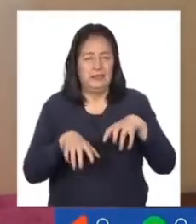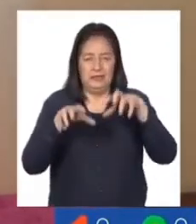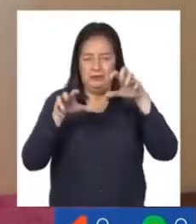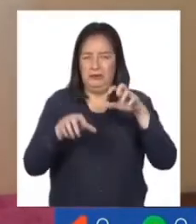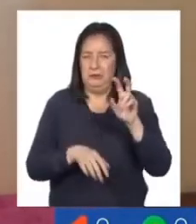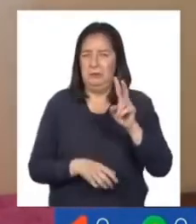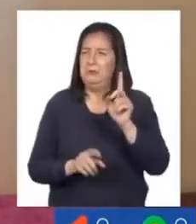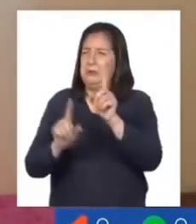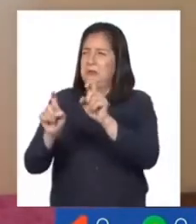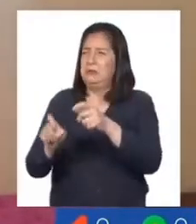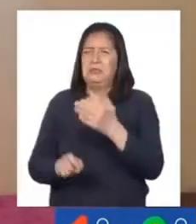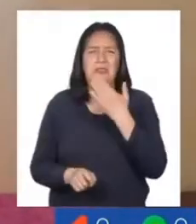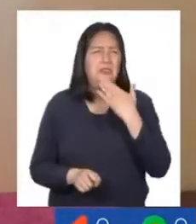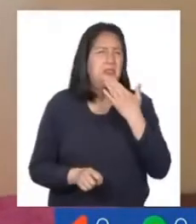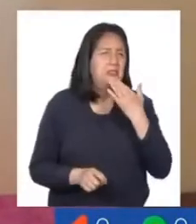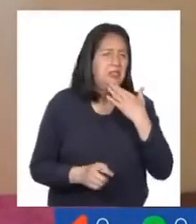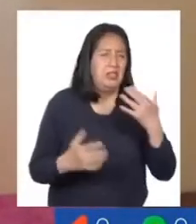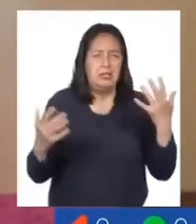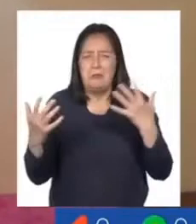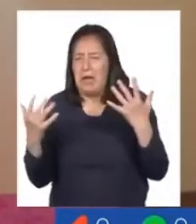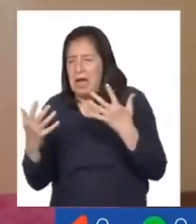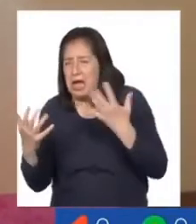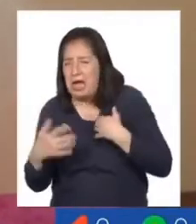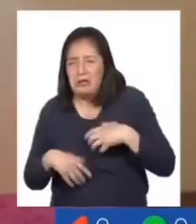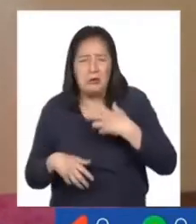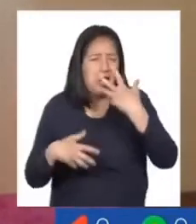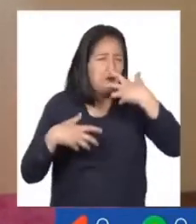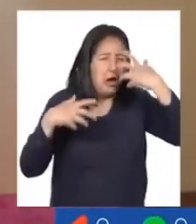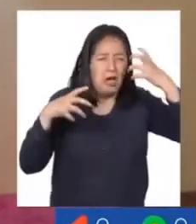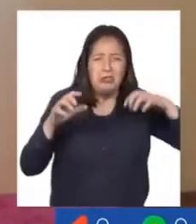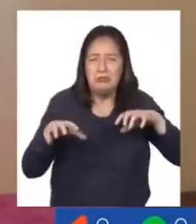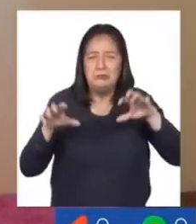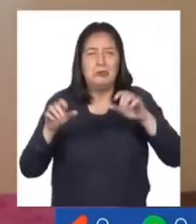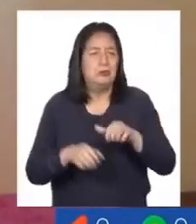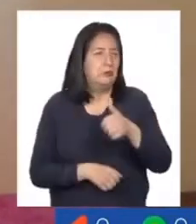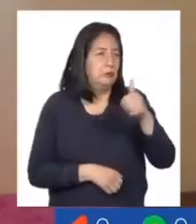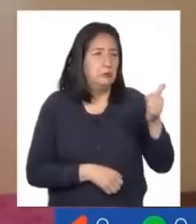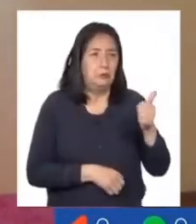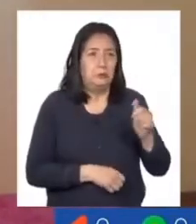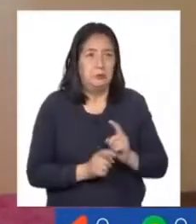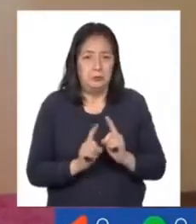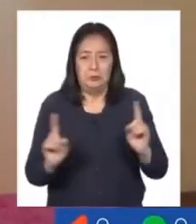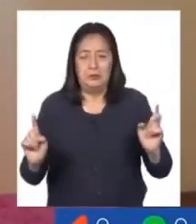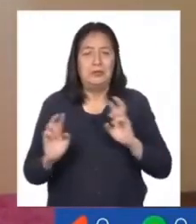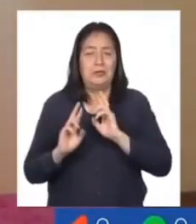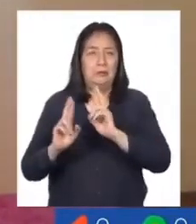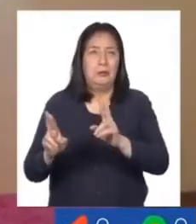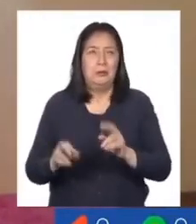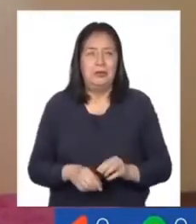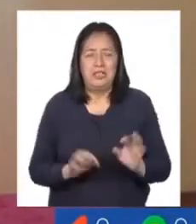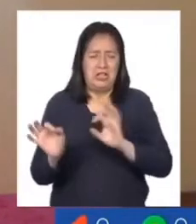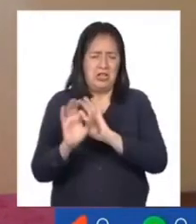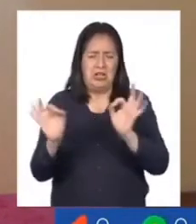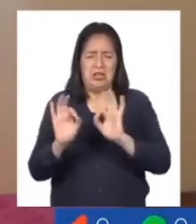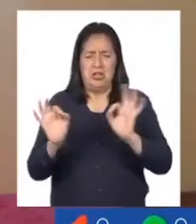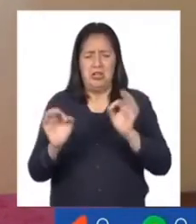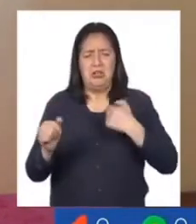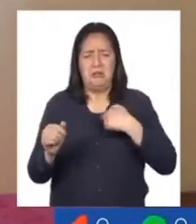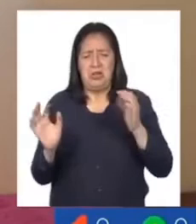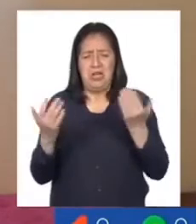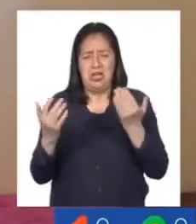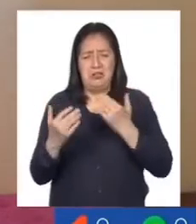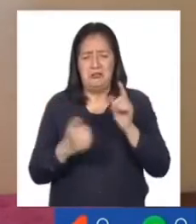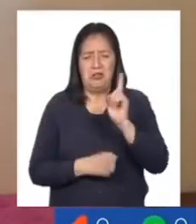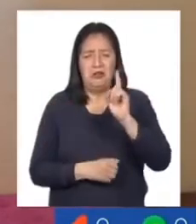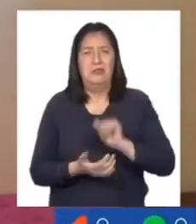preguntará, ¿quién le tiene miedo al monstruo verde? Y los demás integrantes responden, ¡nadie! Y